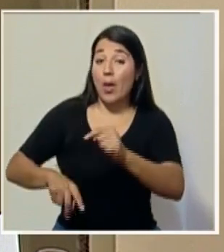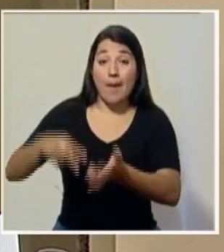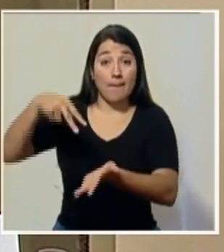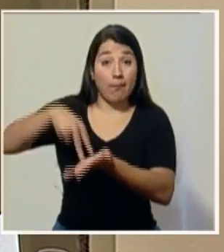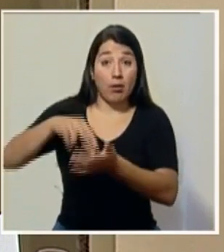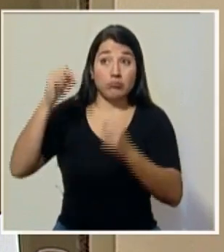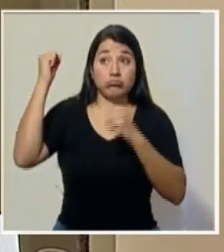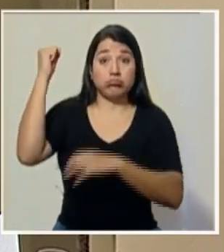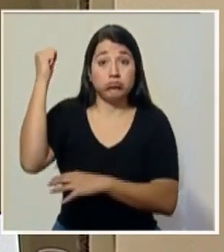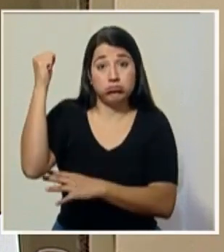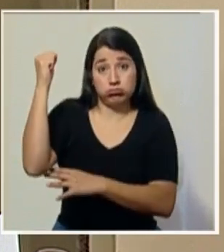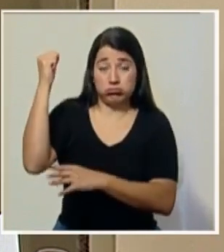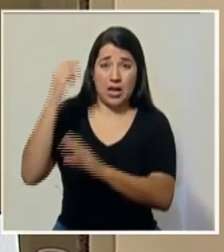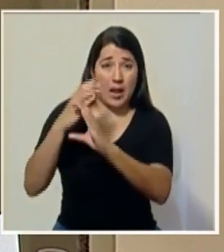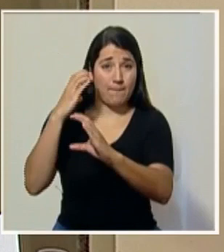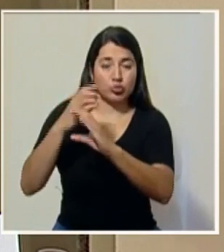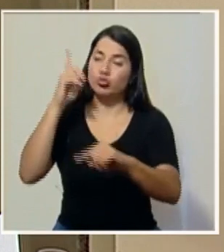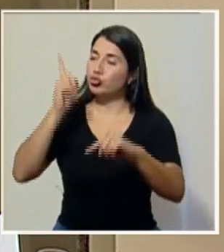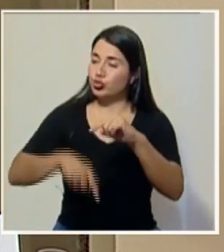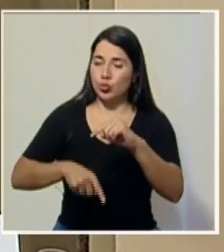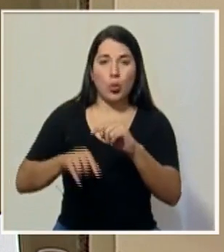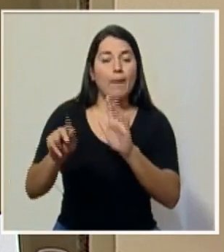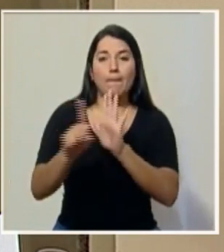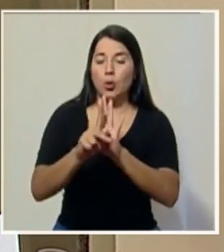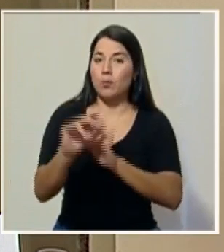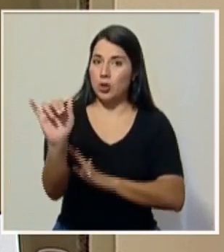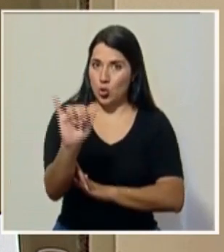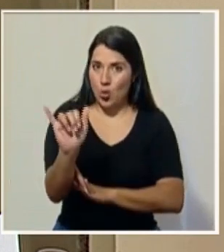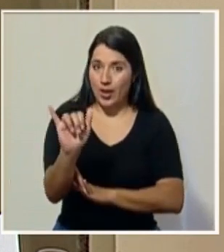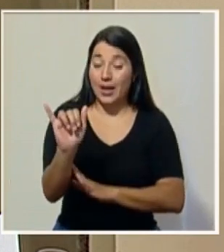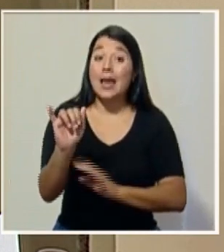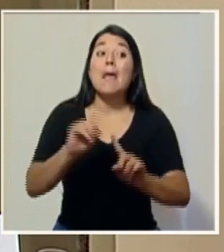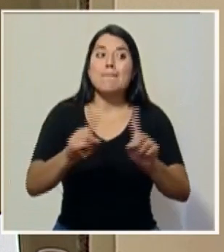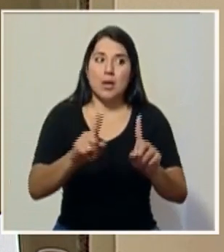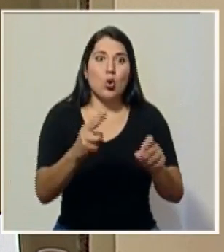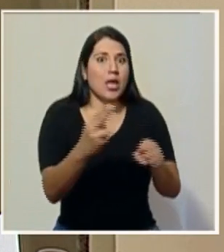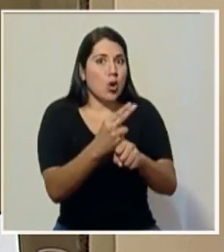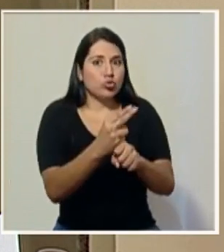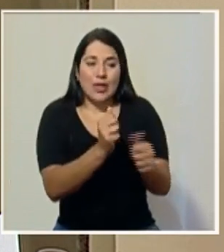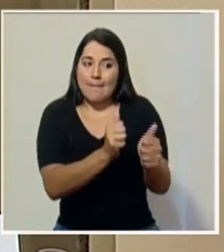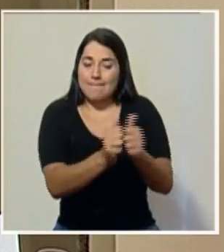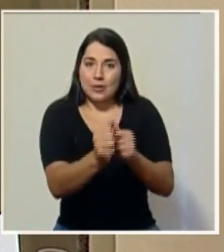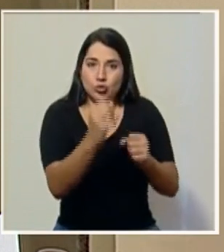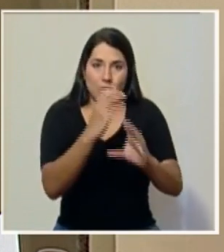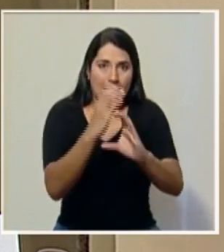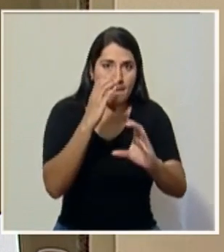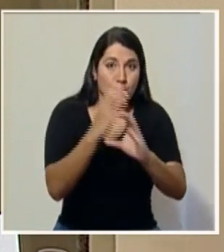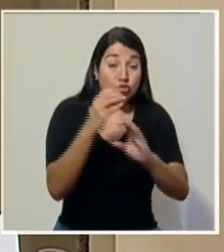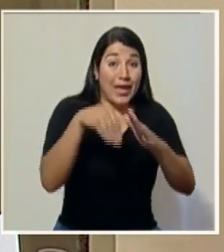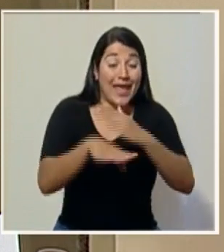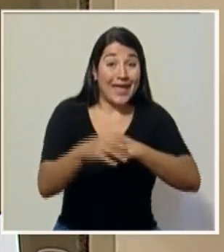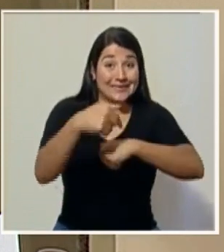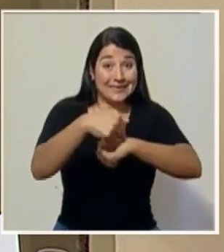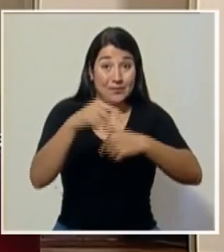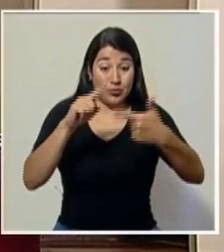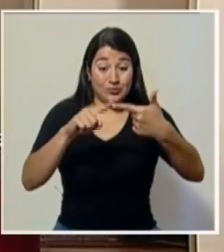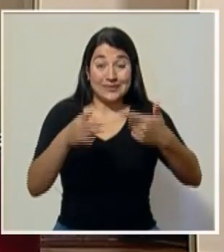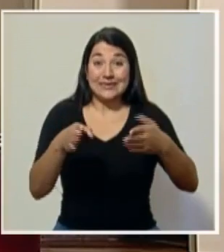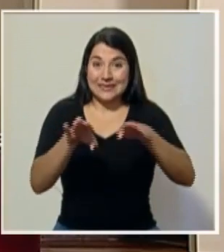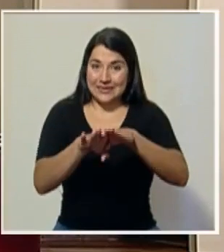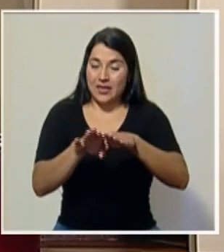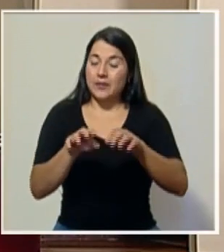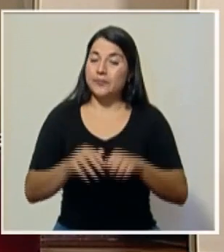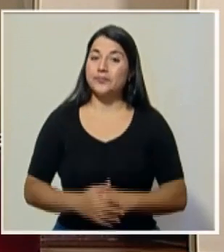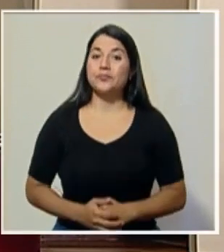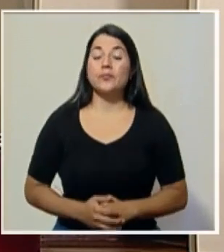de la capacidad plena de unidades operando durante la fase de cierre. La siguiente